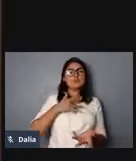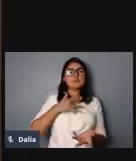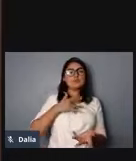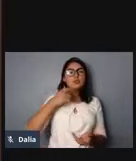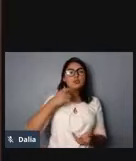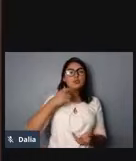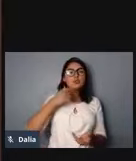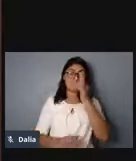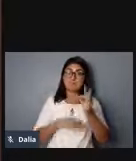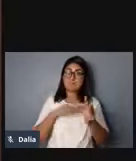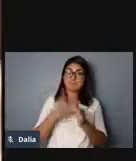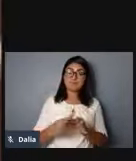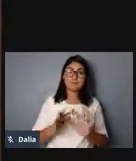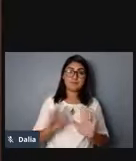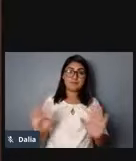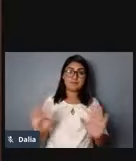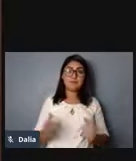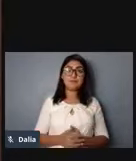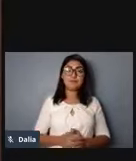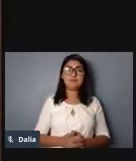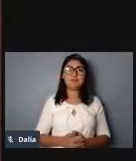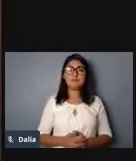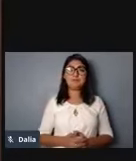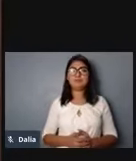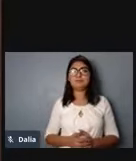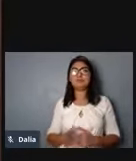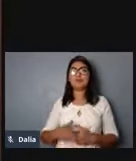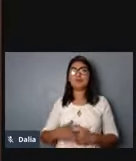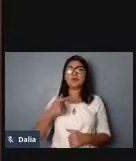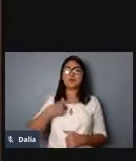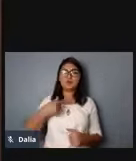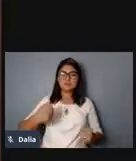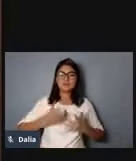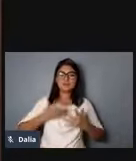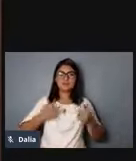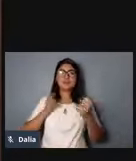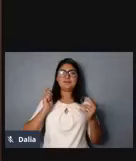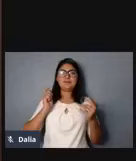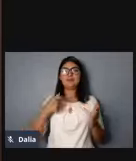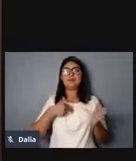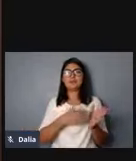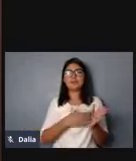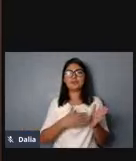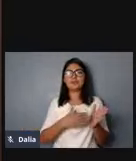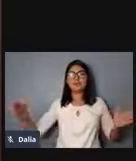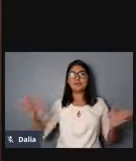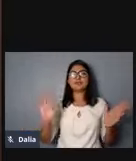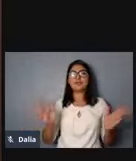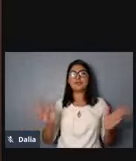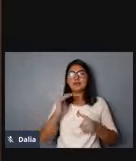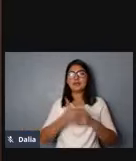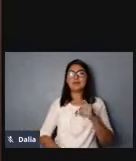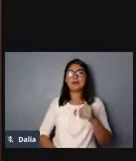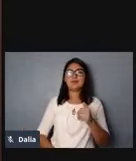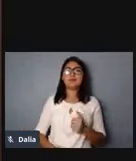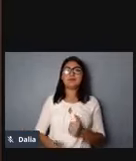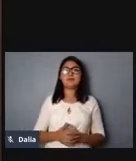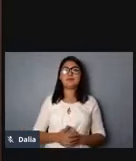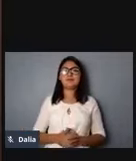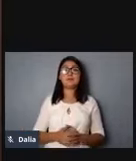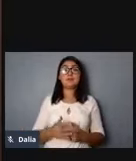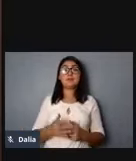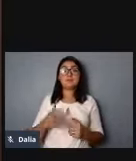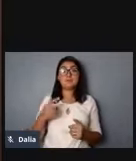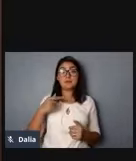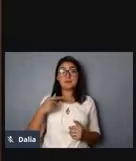justo es la conclusión, no de la educación per se, porque esa